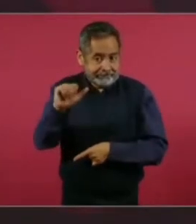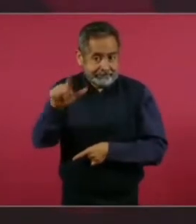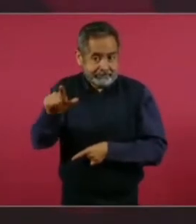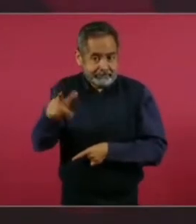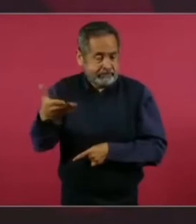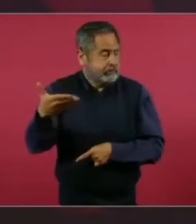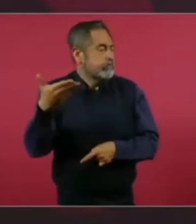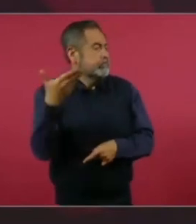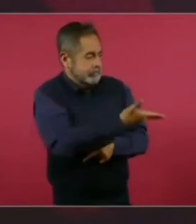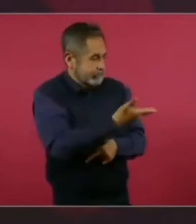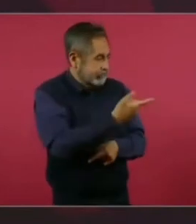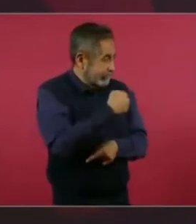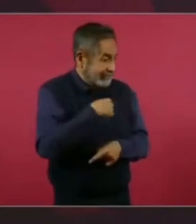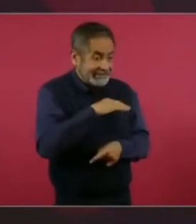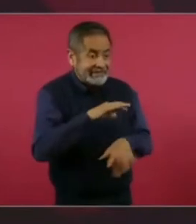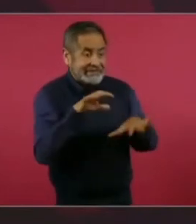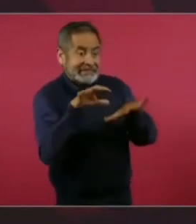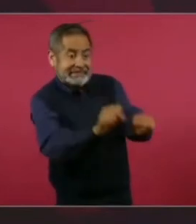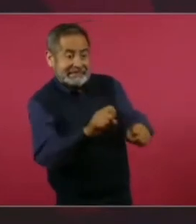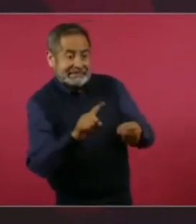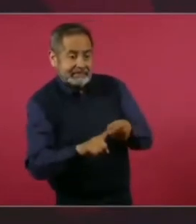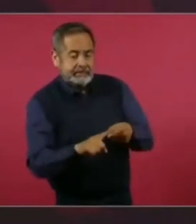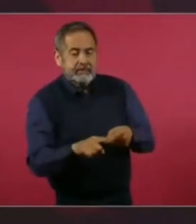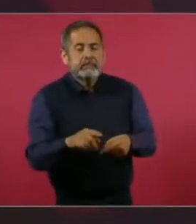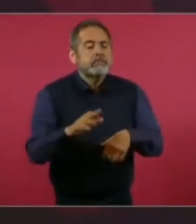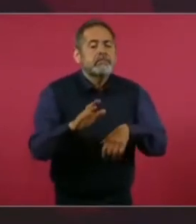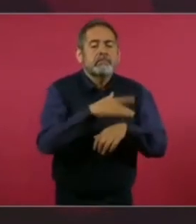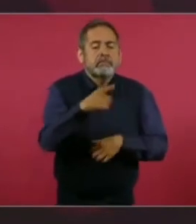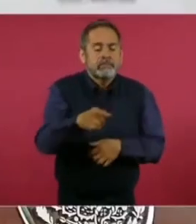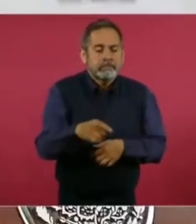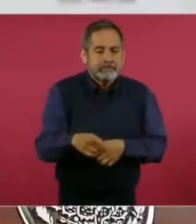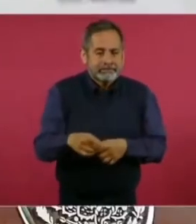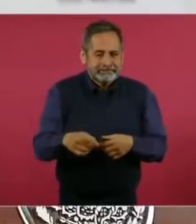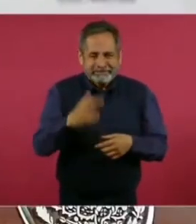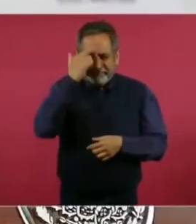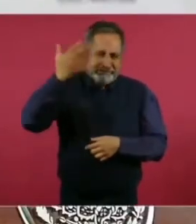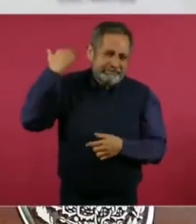solicita orden de aprehensión para el segundo tirador en el asesinato